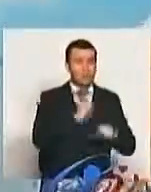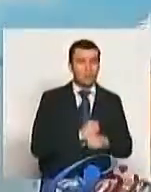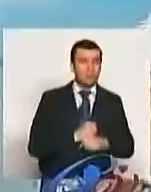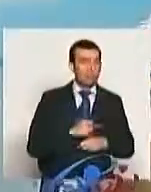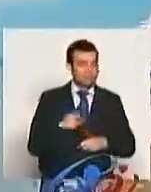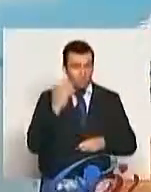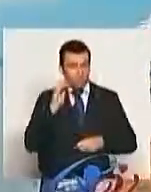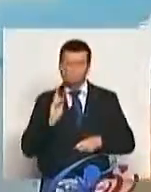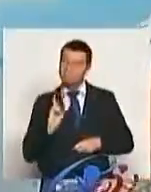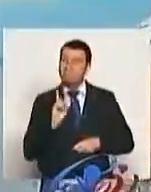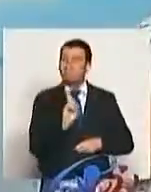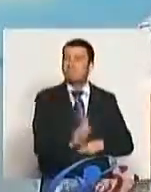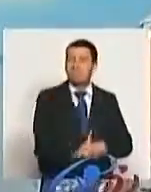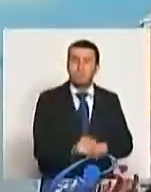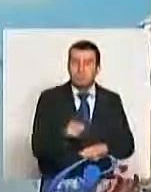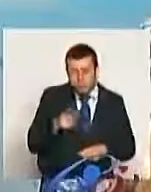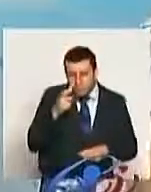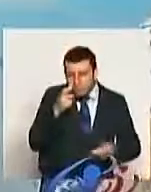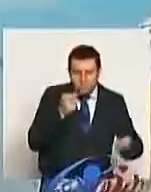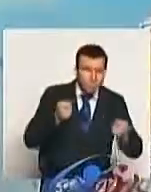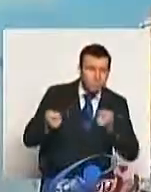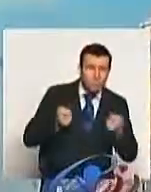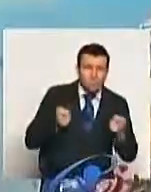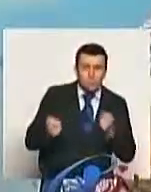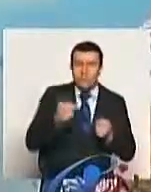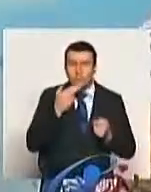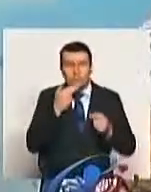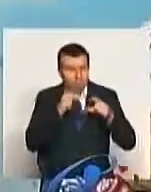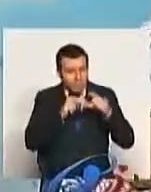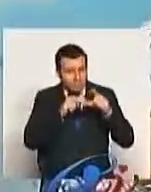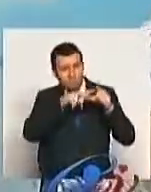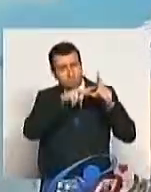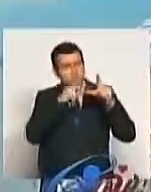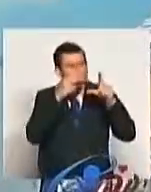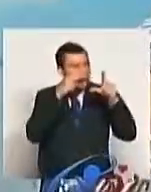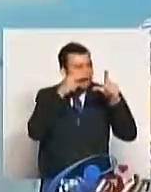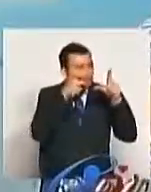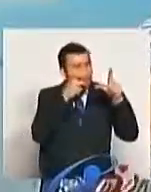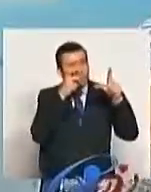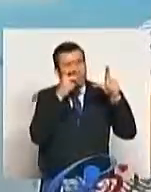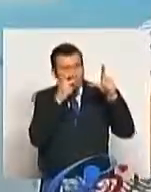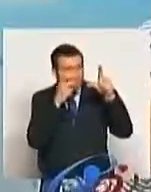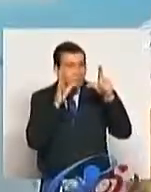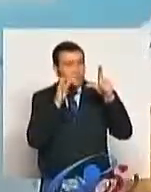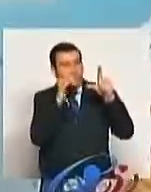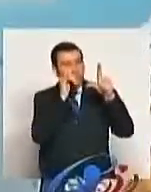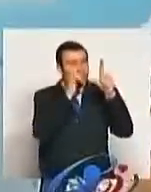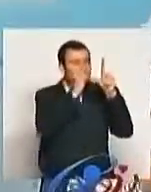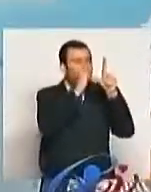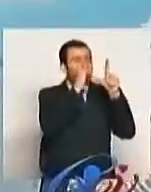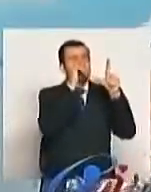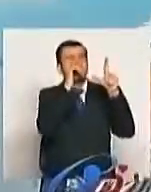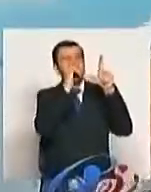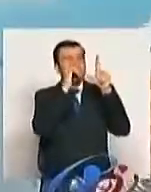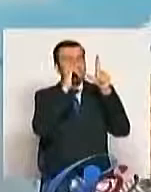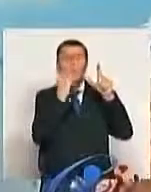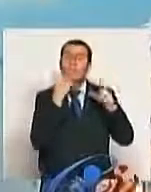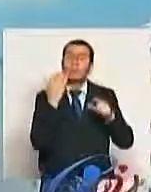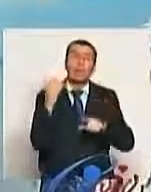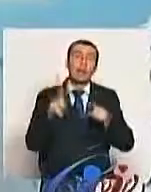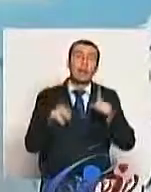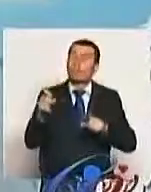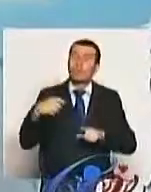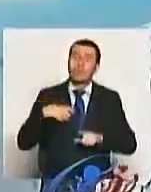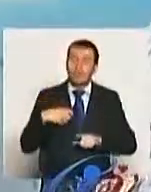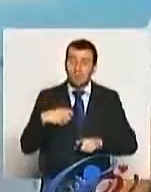Pasamos, le hicimos el examen de rutina, se colocó el espéculo, se hizo la videocolposcopia. Realmente en estas pacientes que no tienen útero lo que se observa